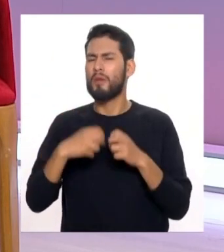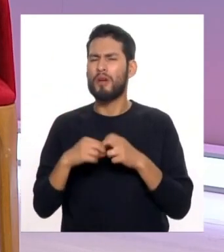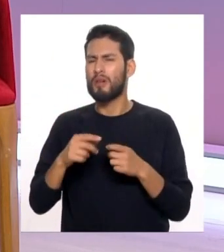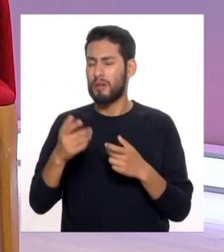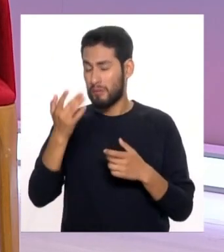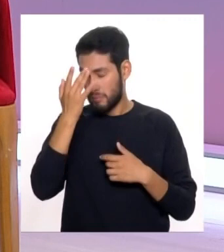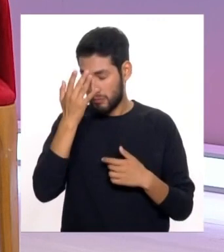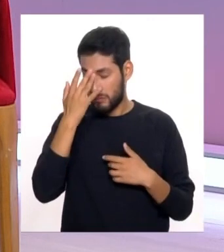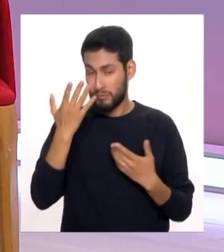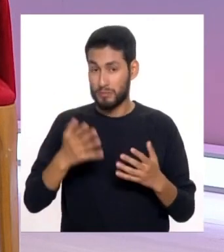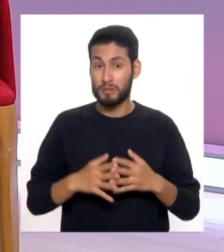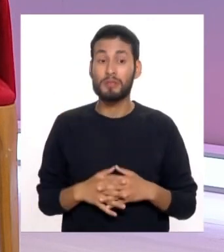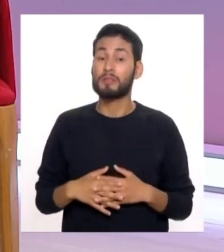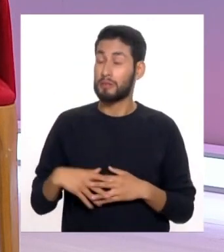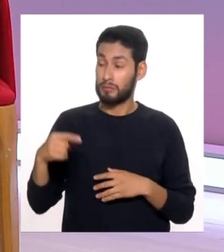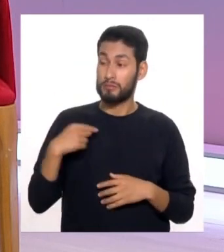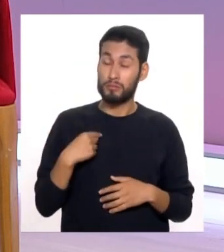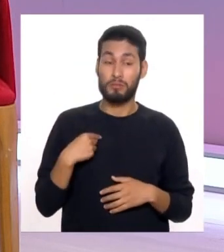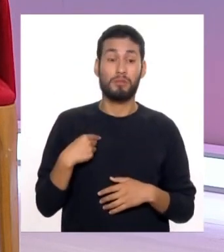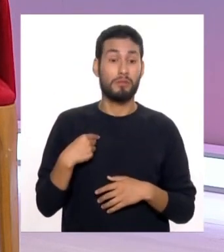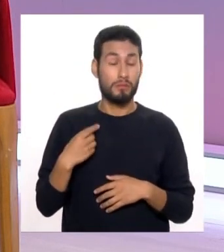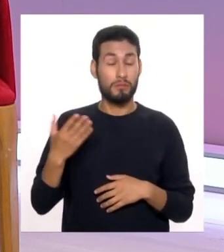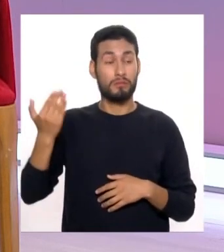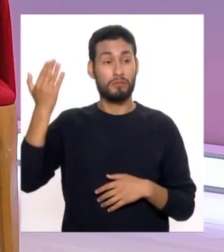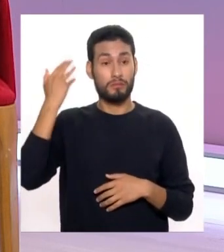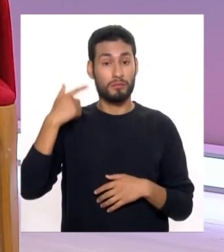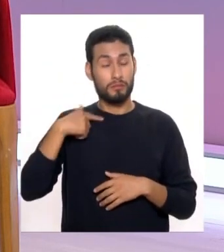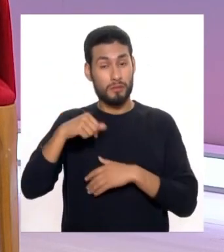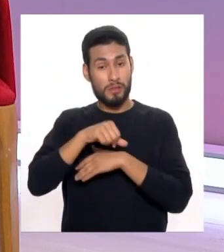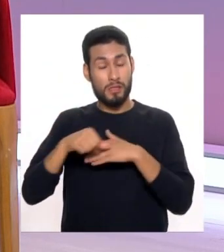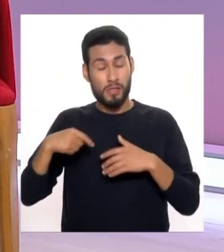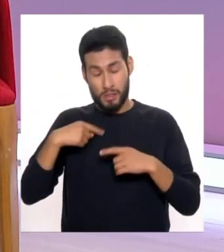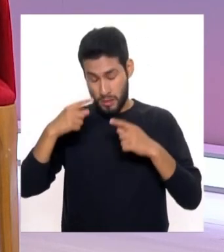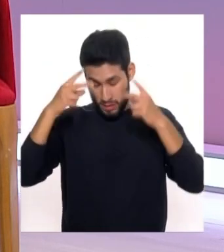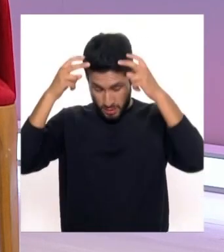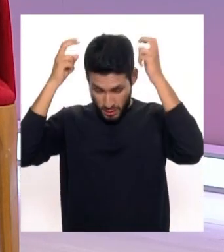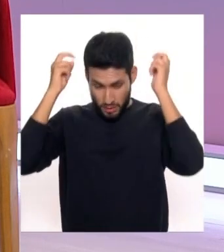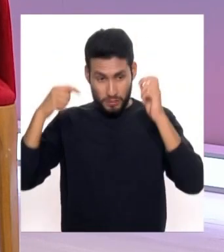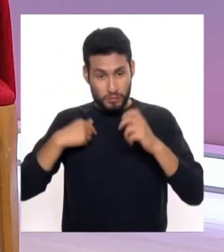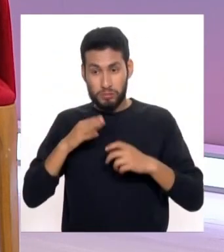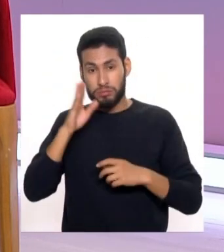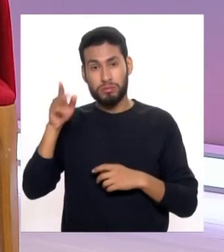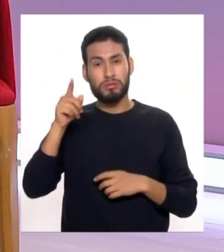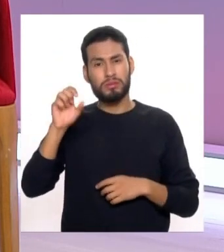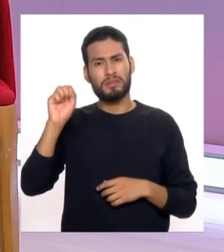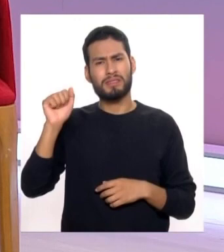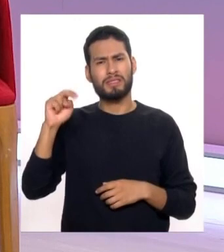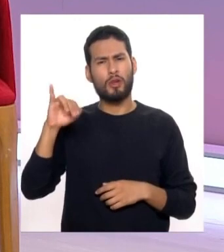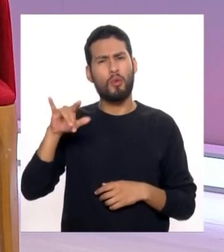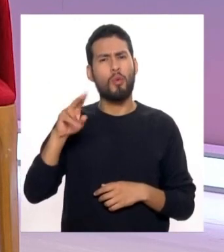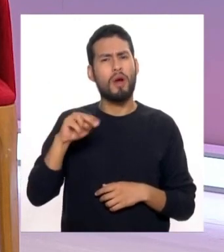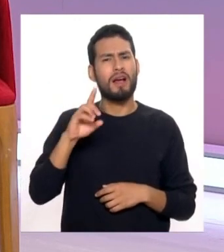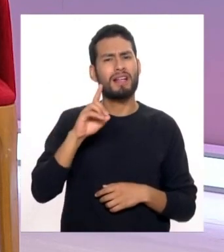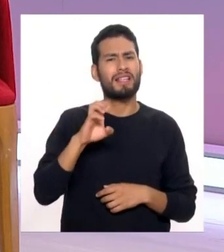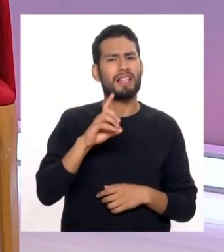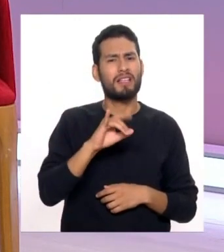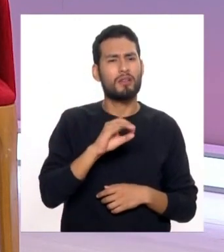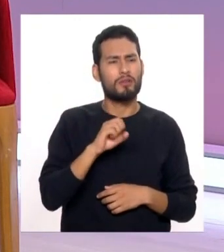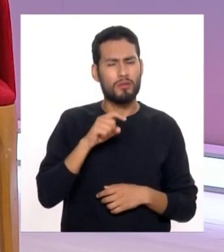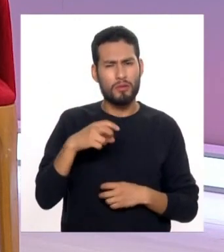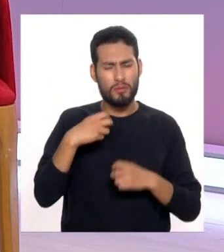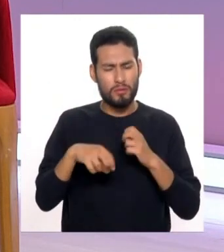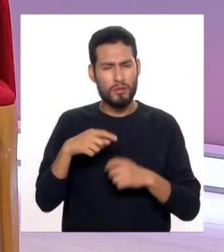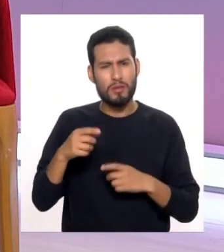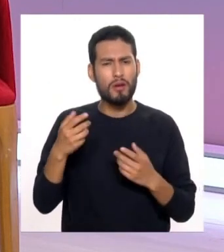patología que yo me permití en algún momento de mi carrera como urólogo asistir a San Juan de Dios a estos niños que tenían secuelas de